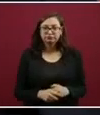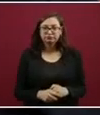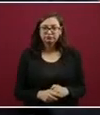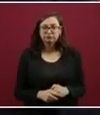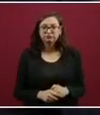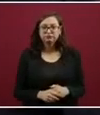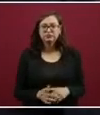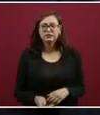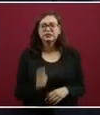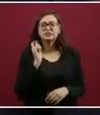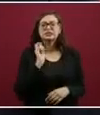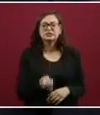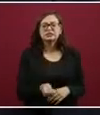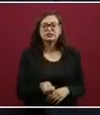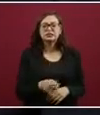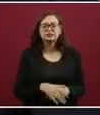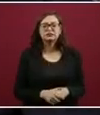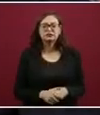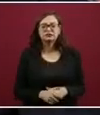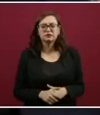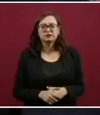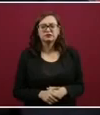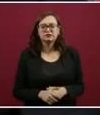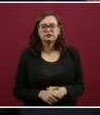que significó